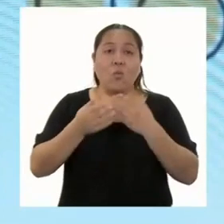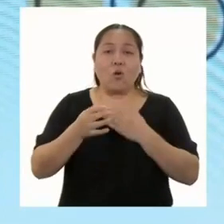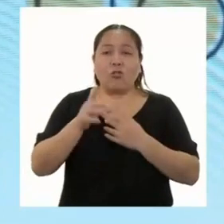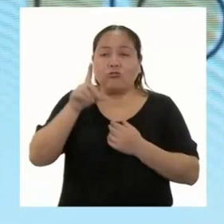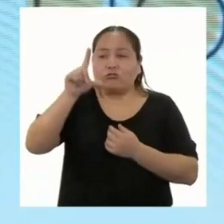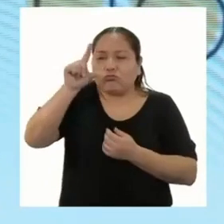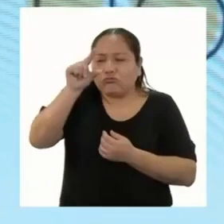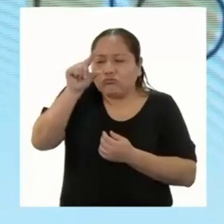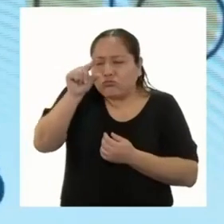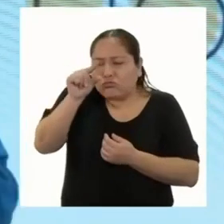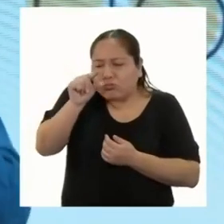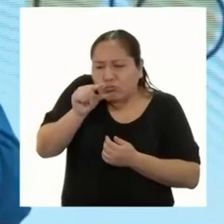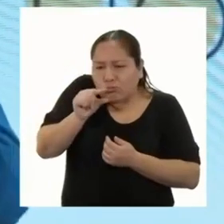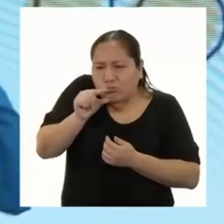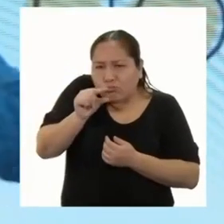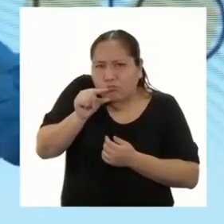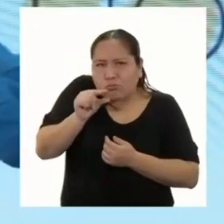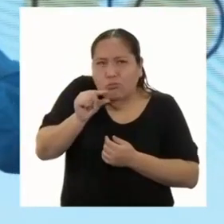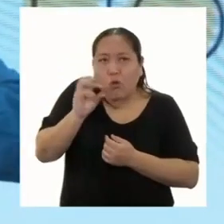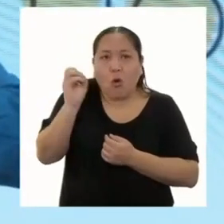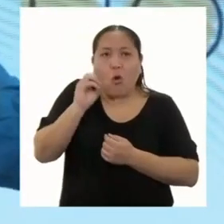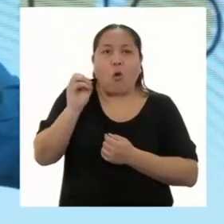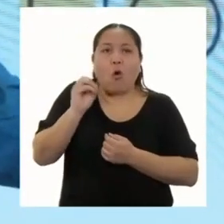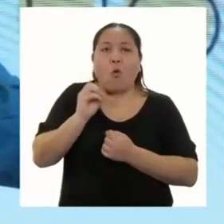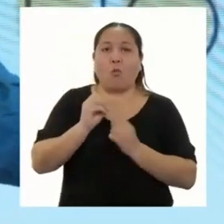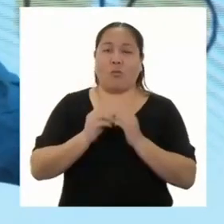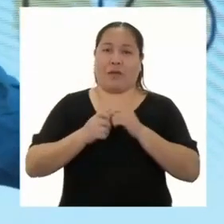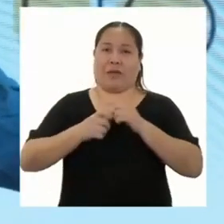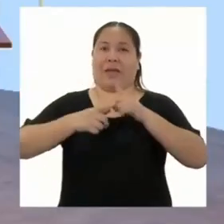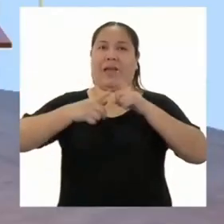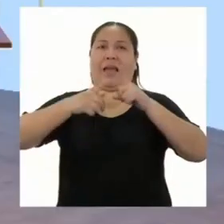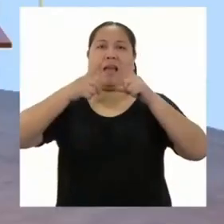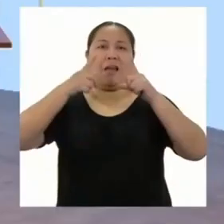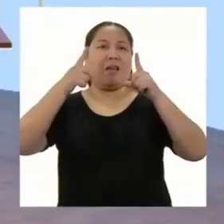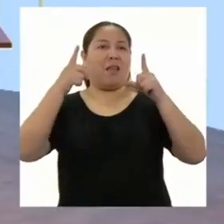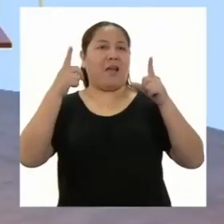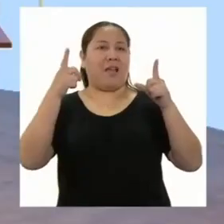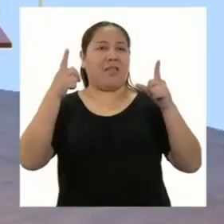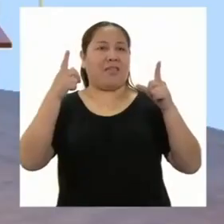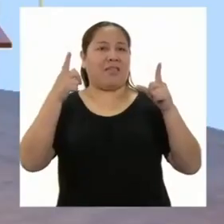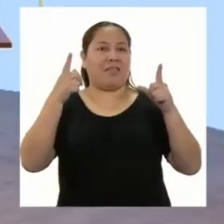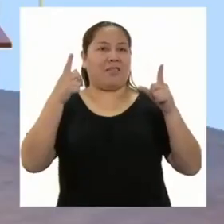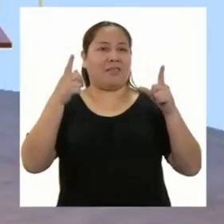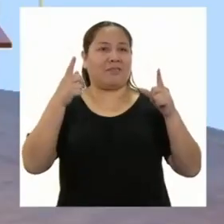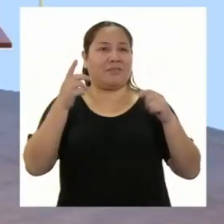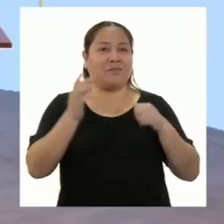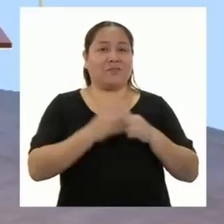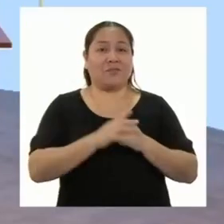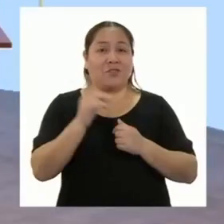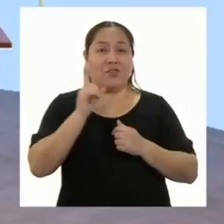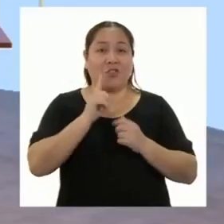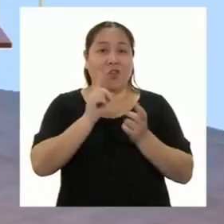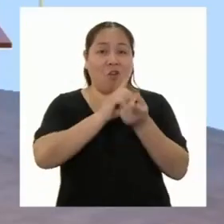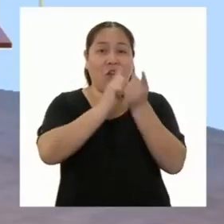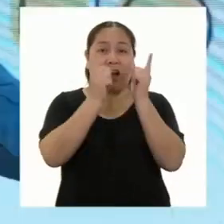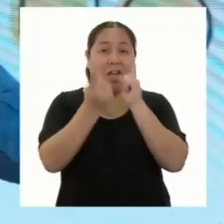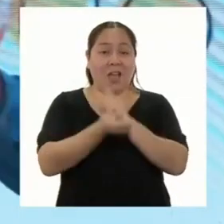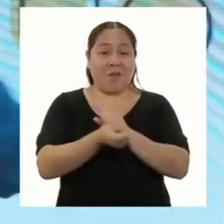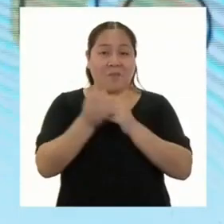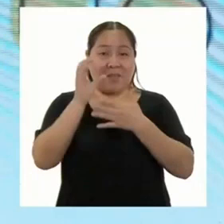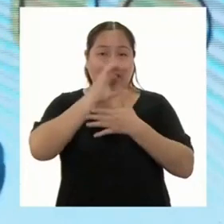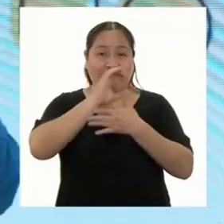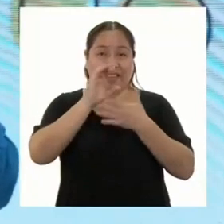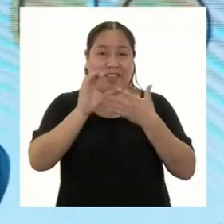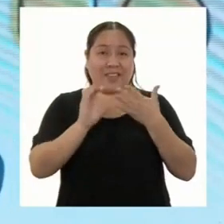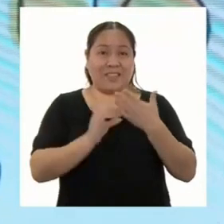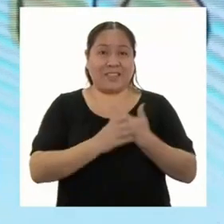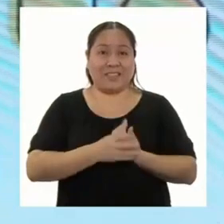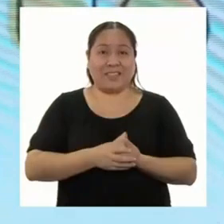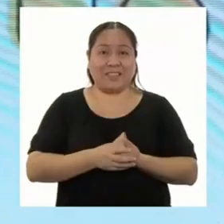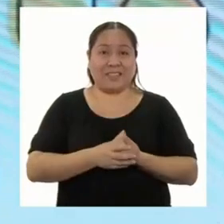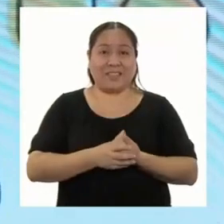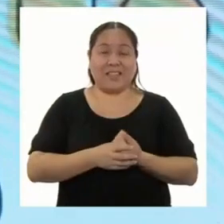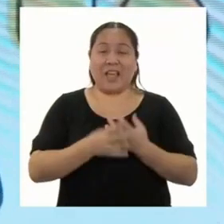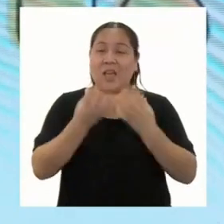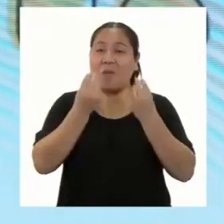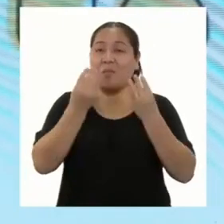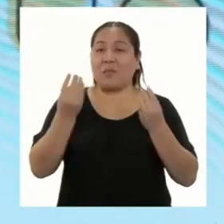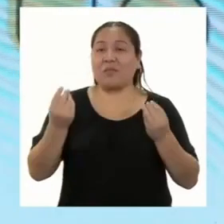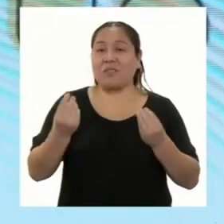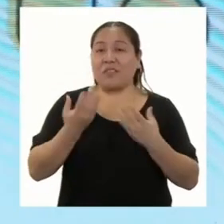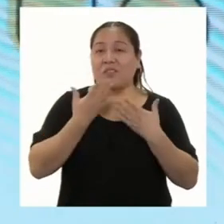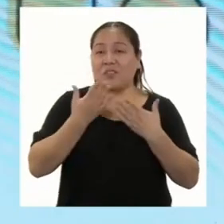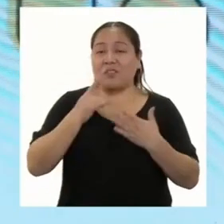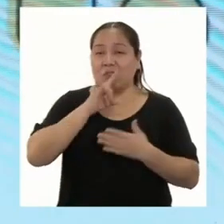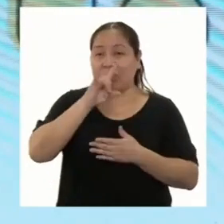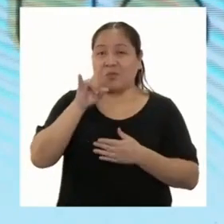muy pequeño o muy grande, sin variar sus características. Hay muchas